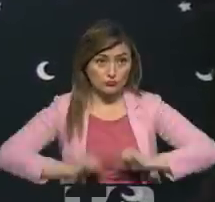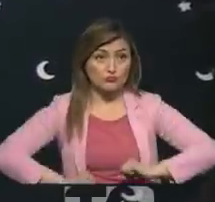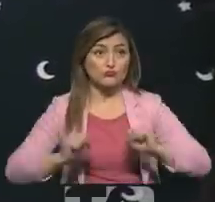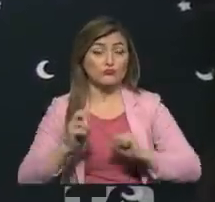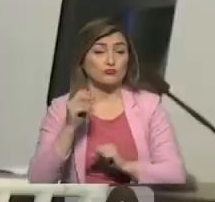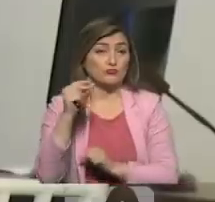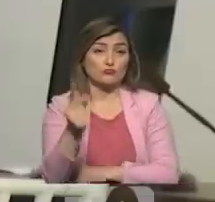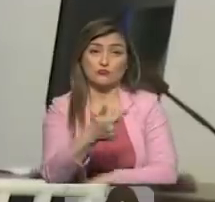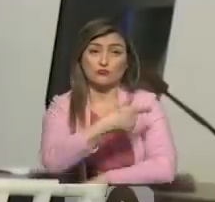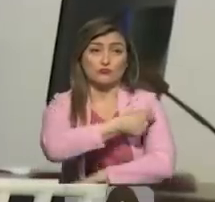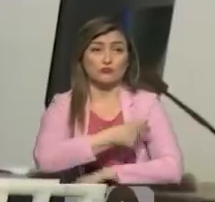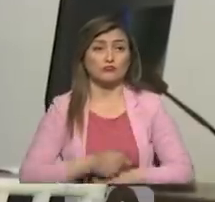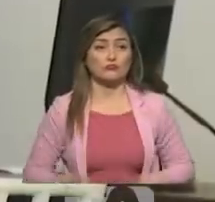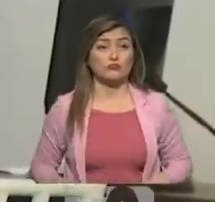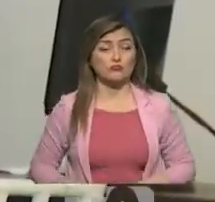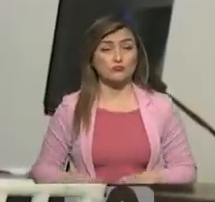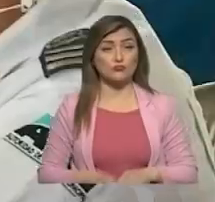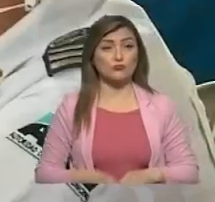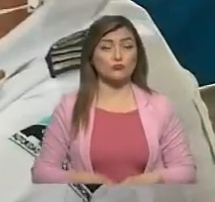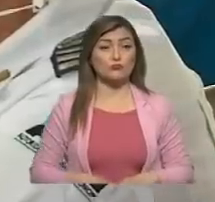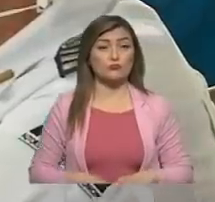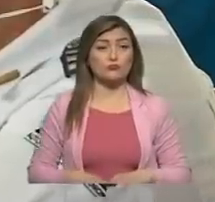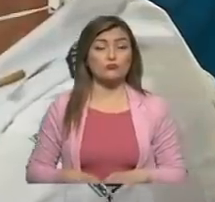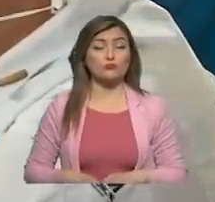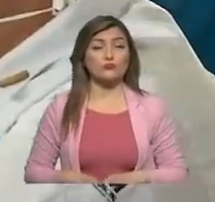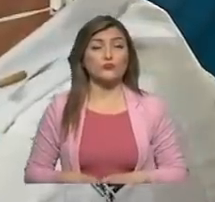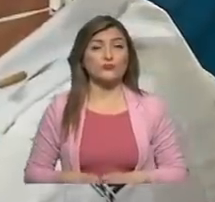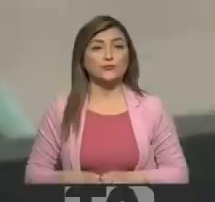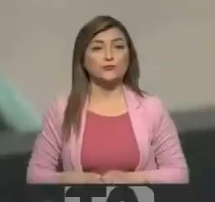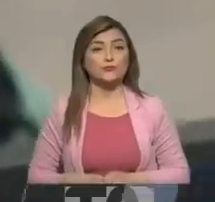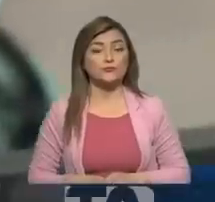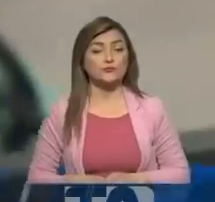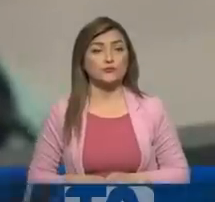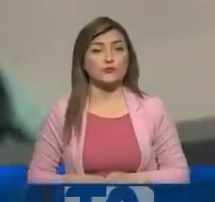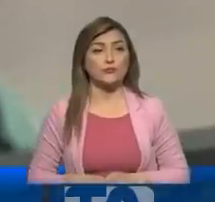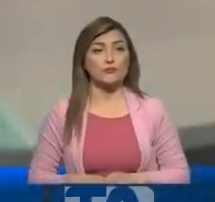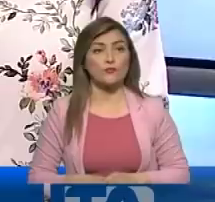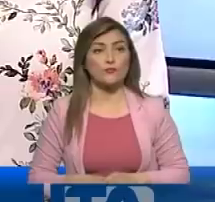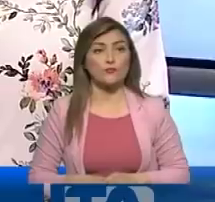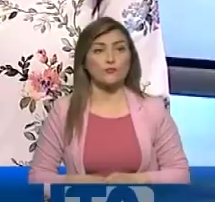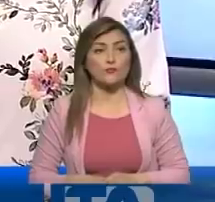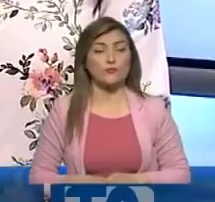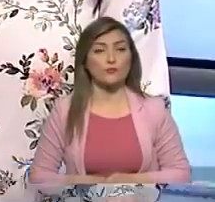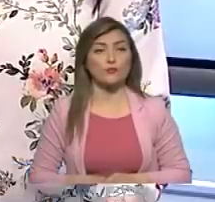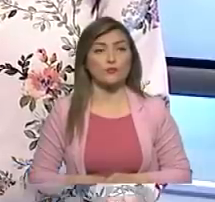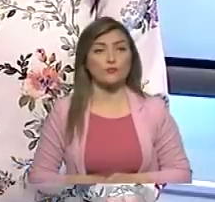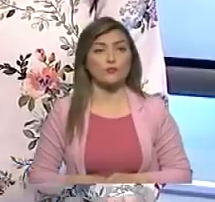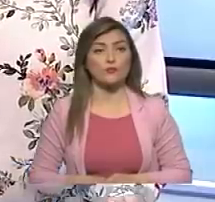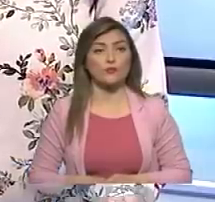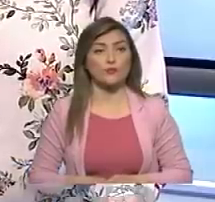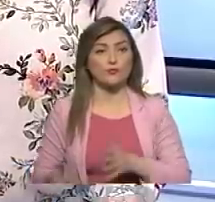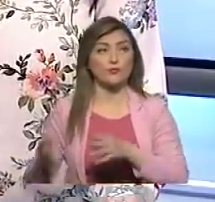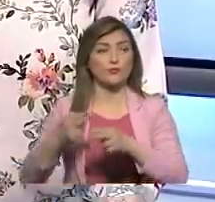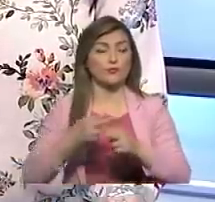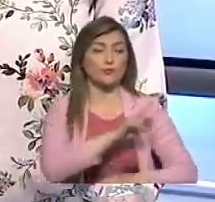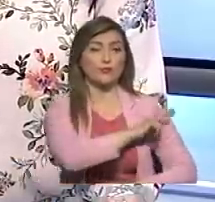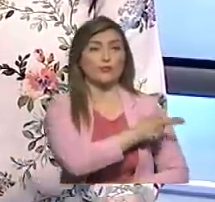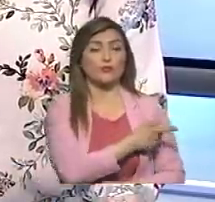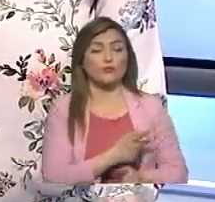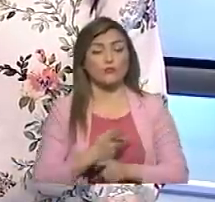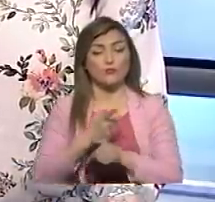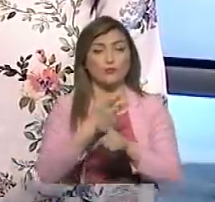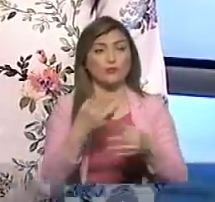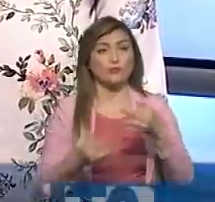acelerar el proceso. En Quito, María Gracia Acosta, 24 horas. El exvocal del Consejo de la